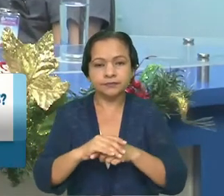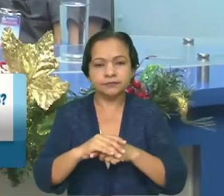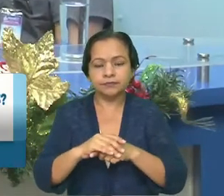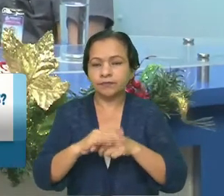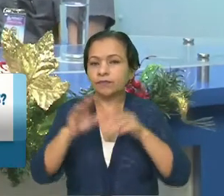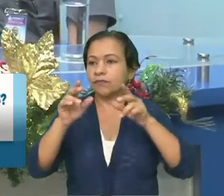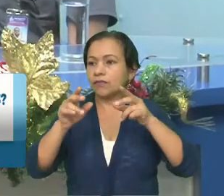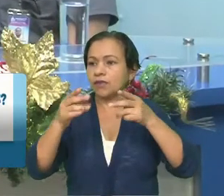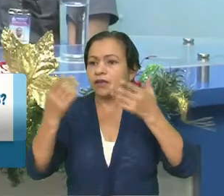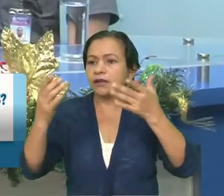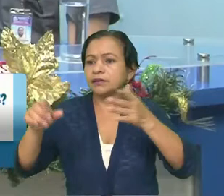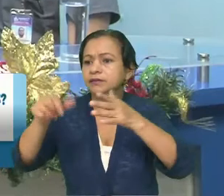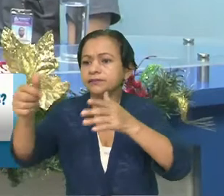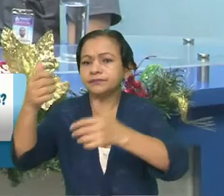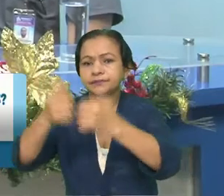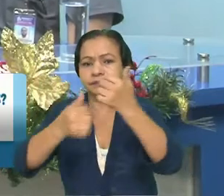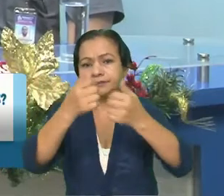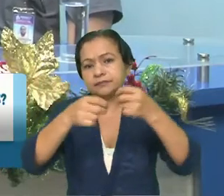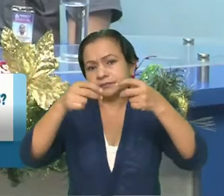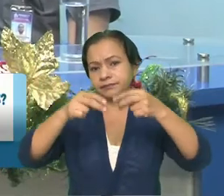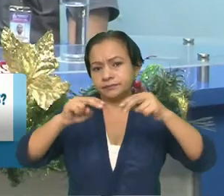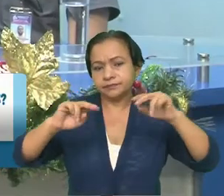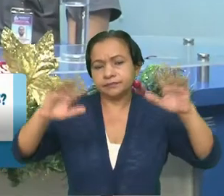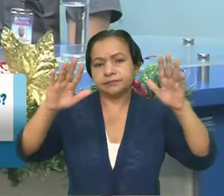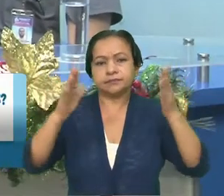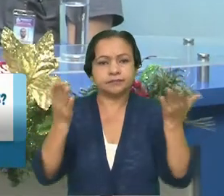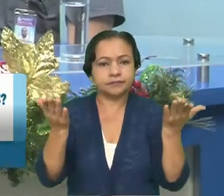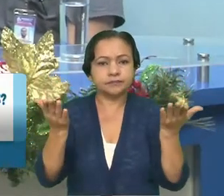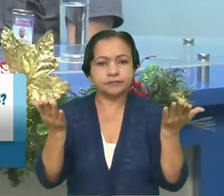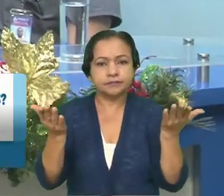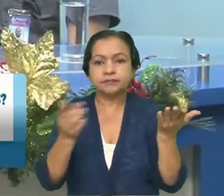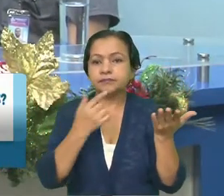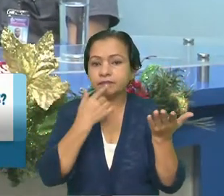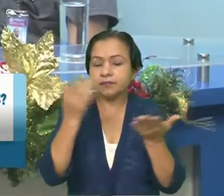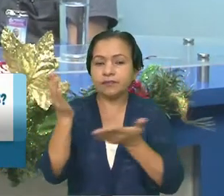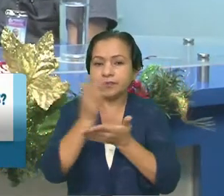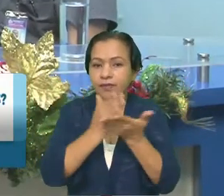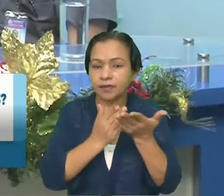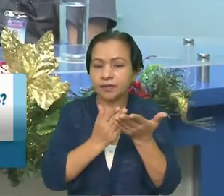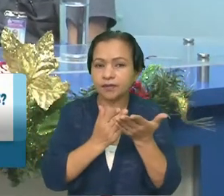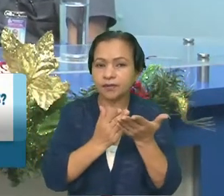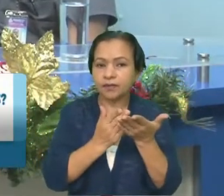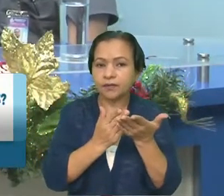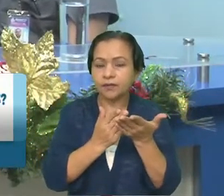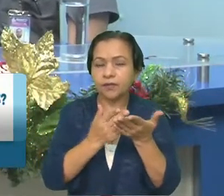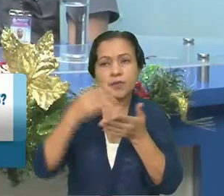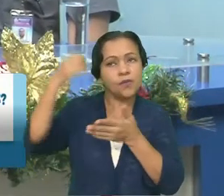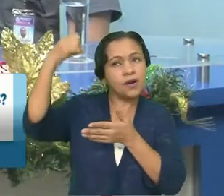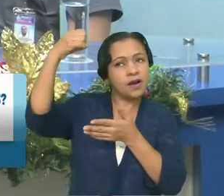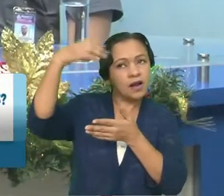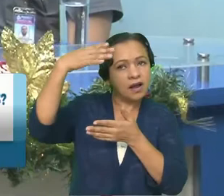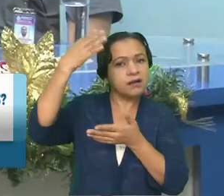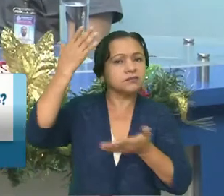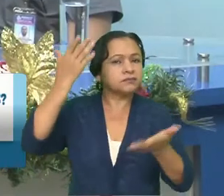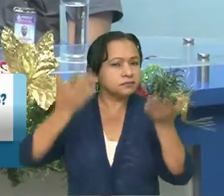a ambientes exteriores, sí, o sea, factores ambientales, incluso se ha planteado teorías que tienen que ver con la exposición a la luz solar,